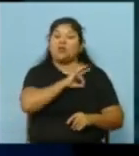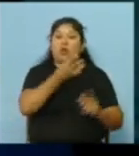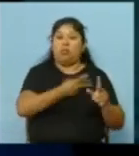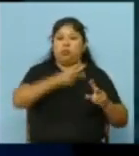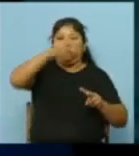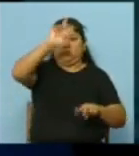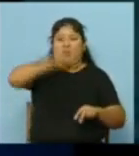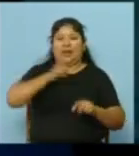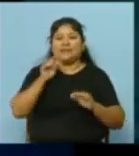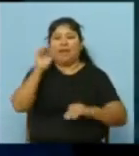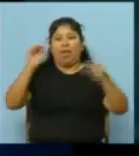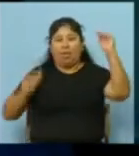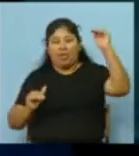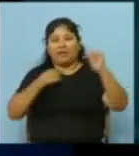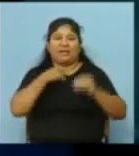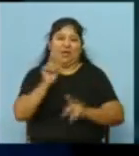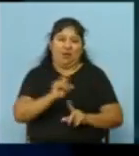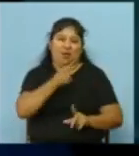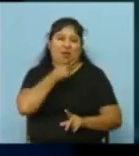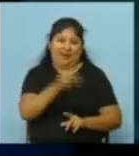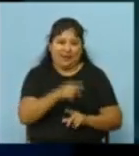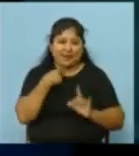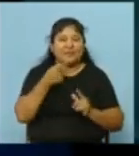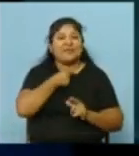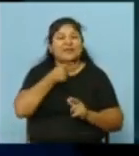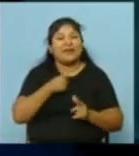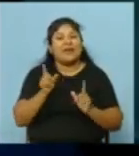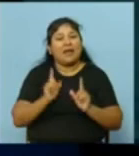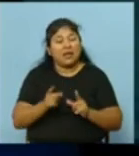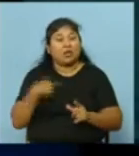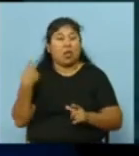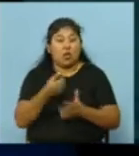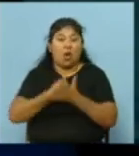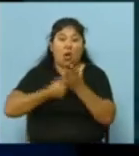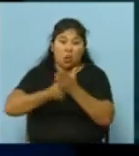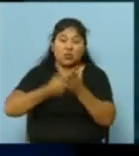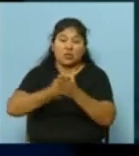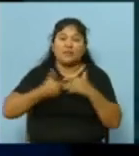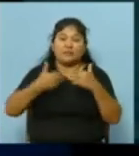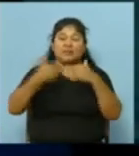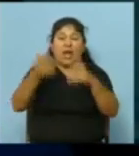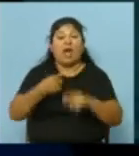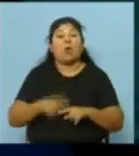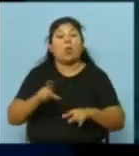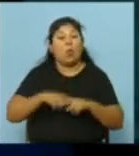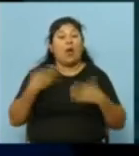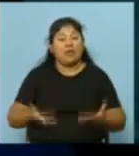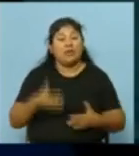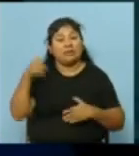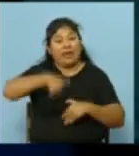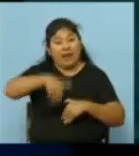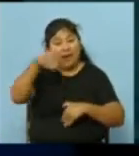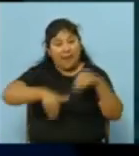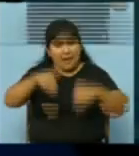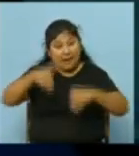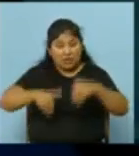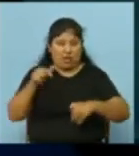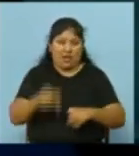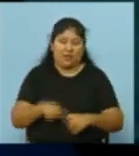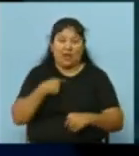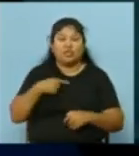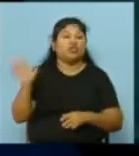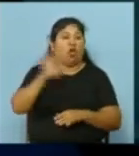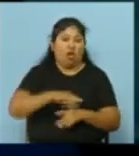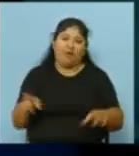abultada superior al de cualquier trabajador o trabajadora y vamos a dar la pelea en el terreno electoral como lo hacemos todos los días que nos ven en las calles defendiendo